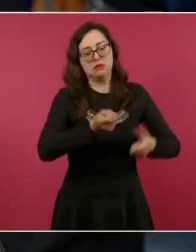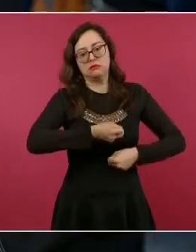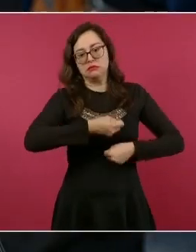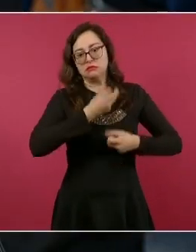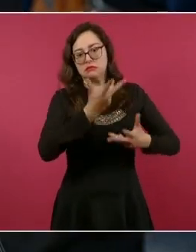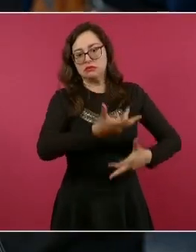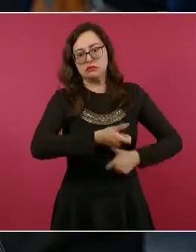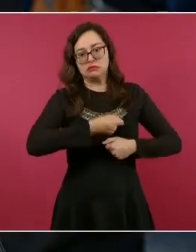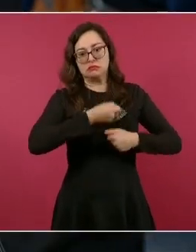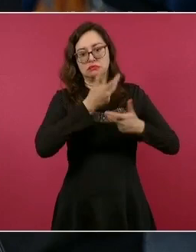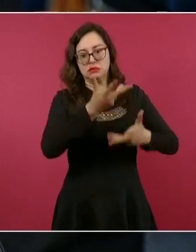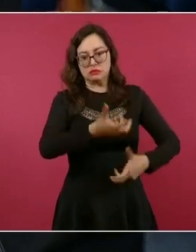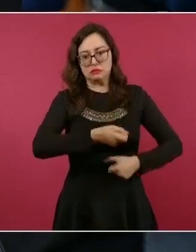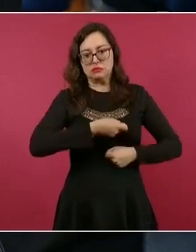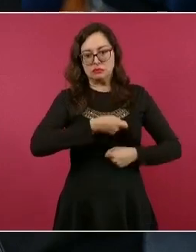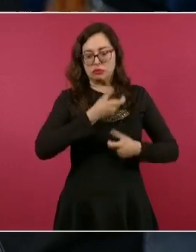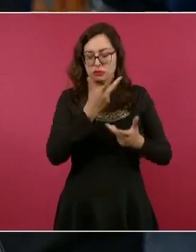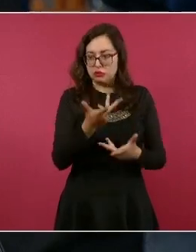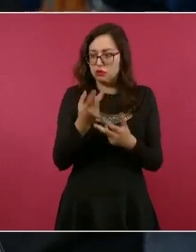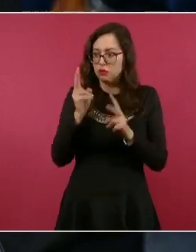la embajada mexicana,